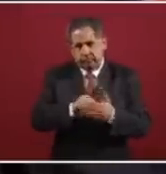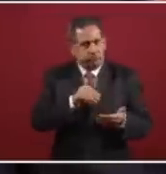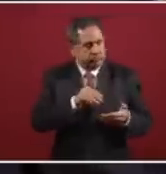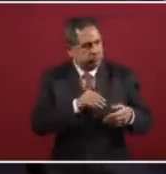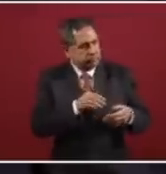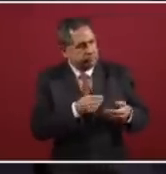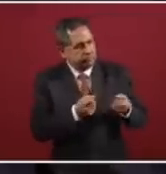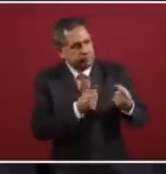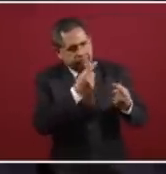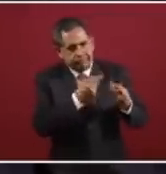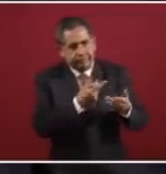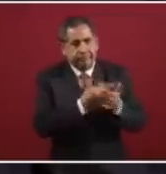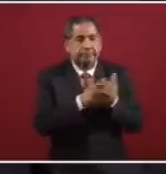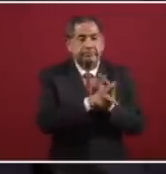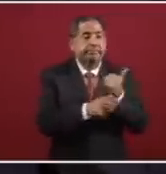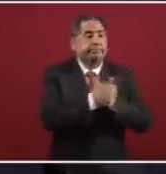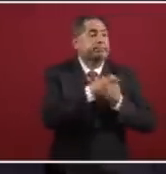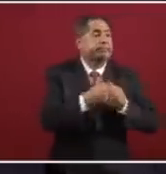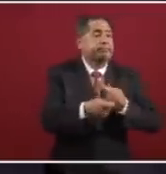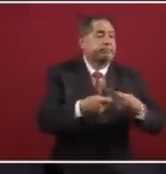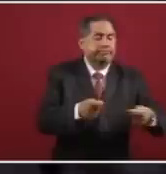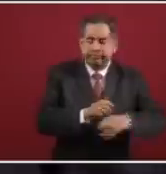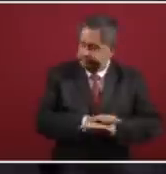Así es, porque